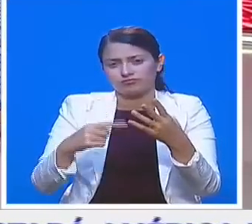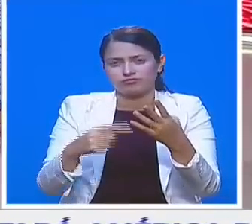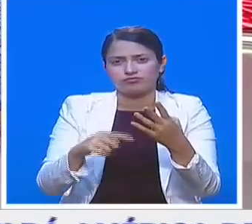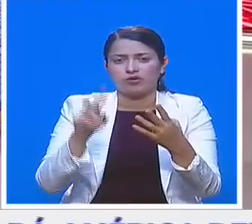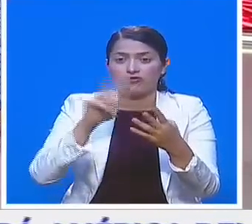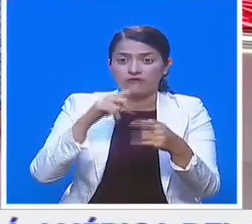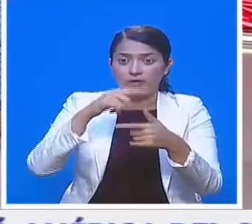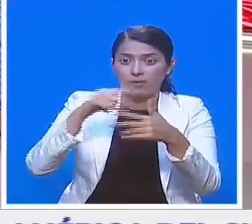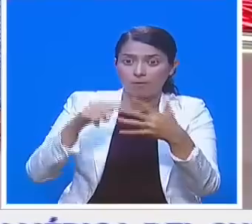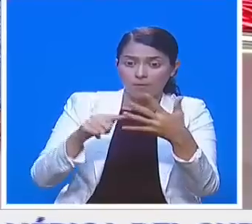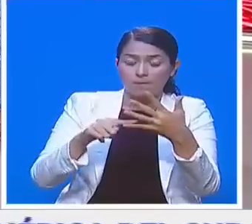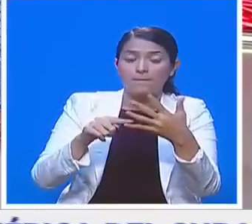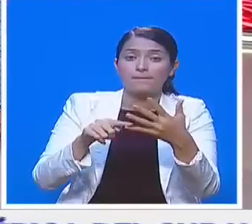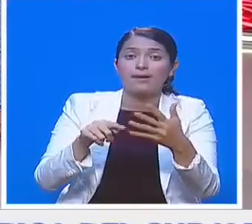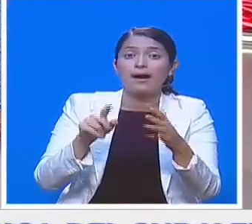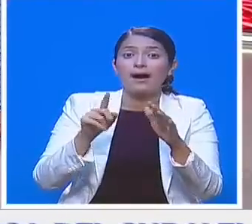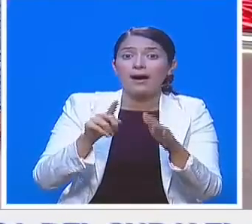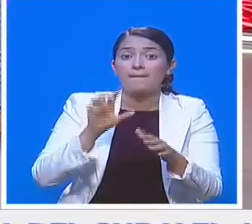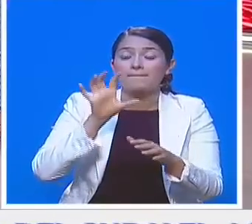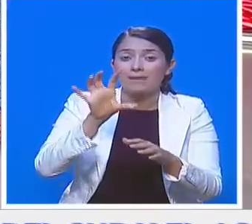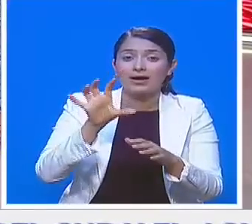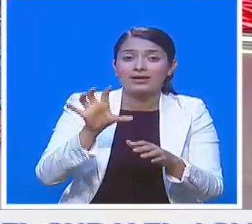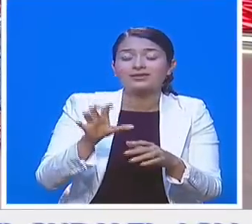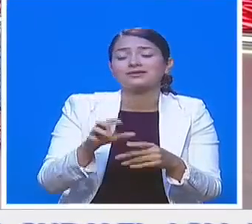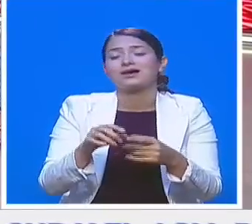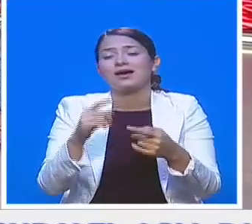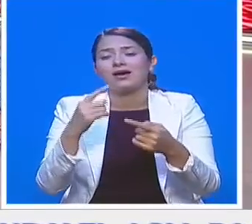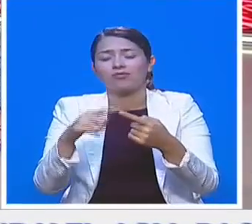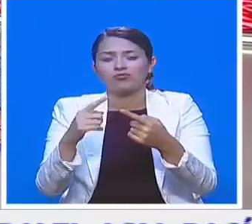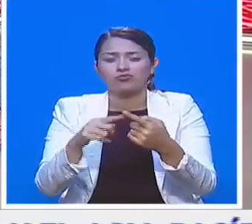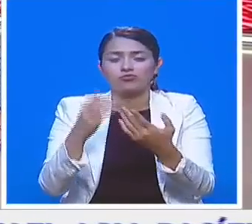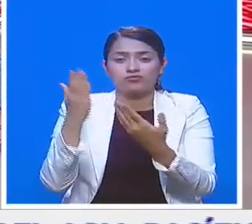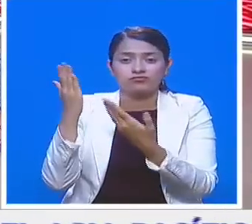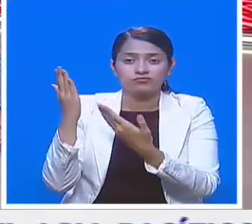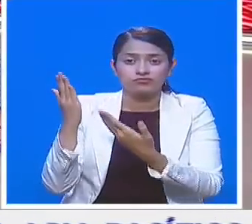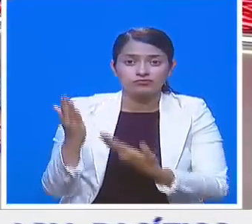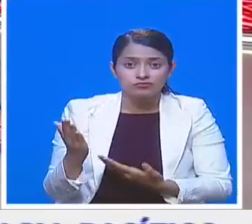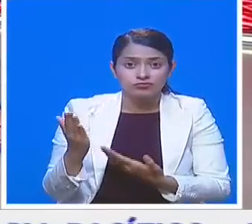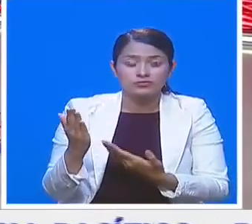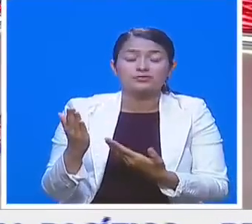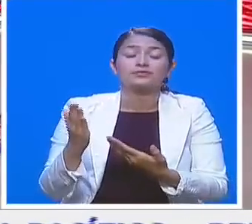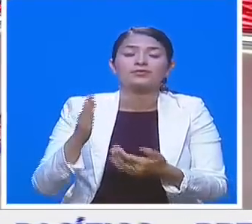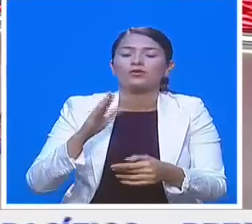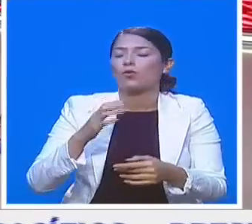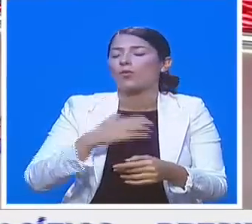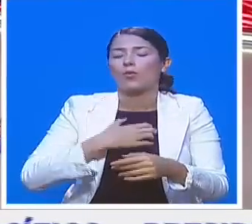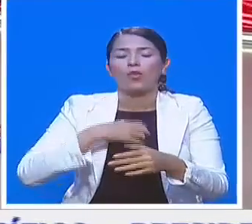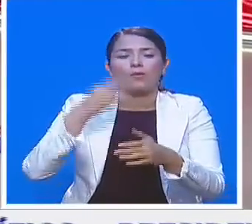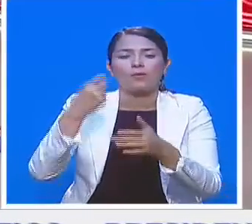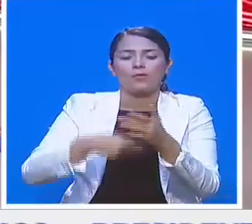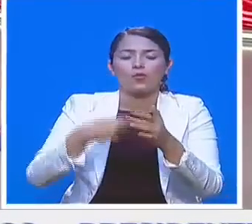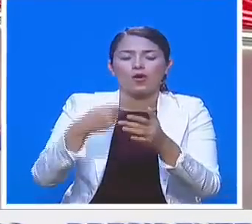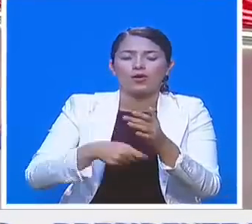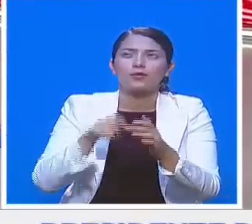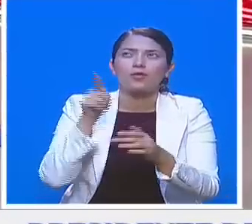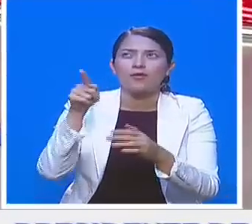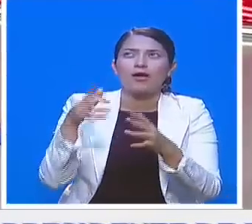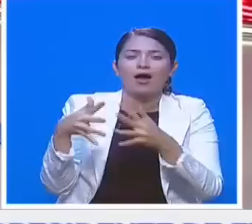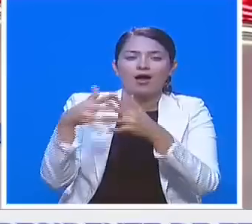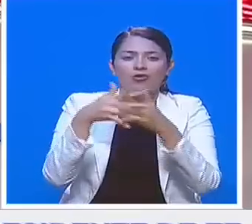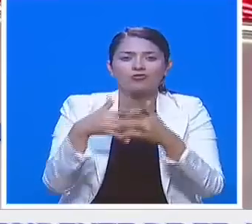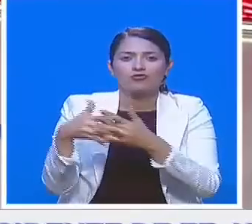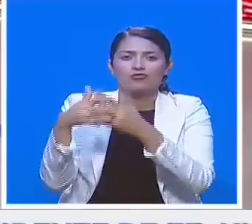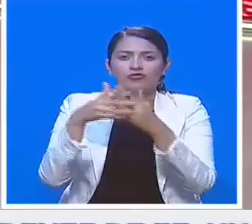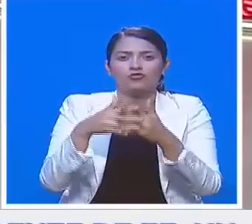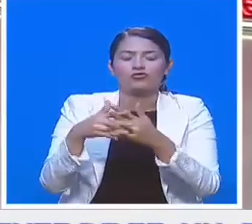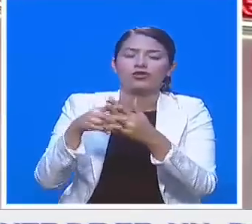limitación es completa para ciudadanos de Afganistán, Birmania, República del Congo, Guinea Ecuatorial, Eritrea,